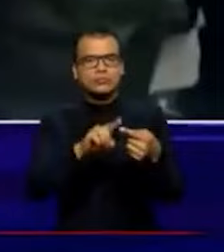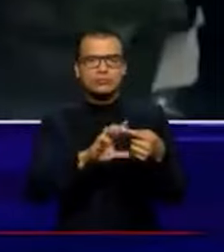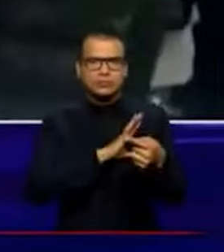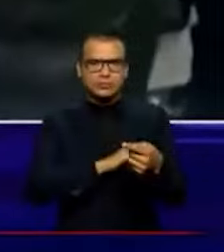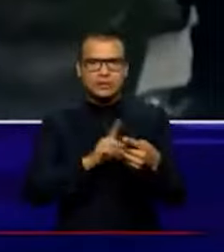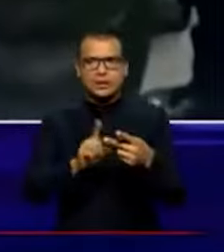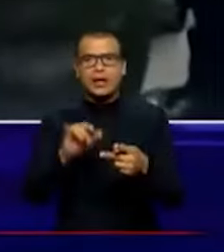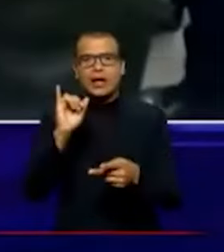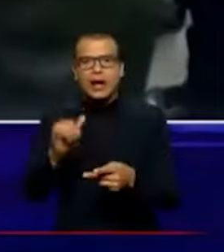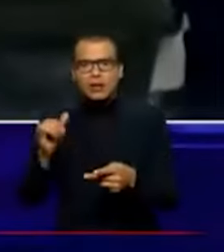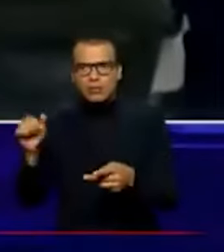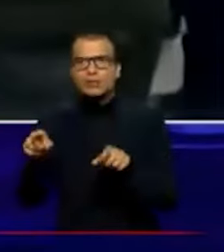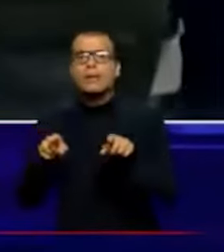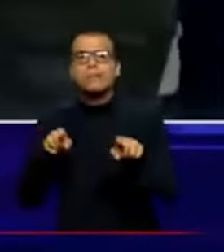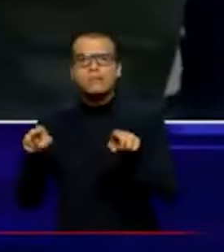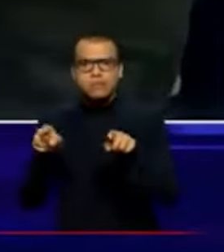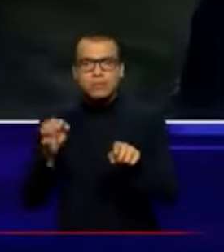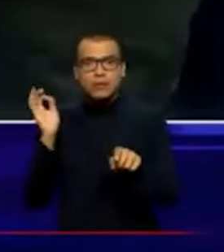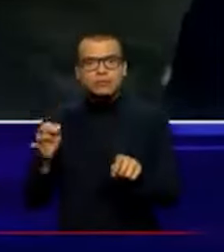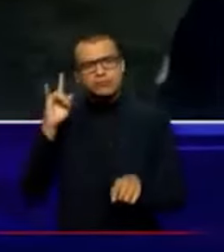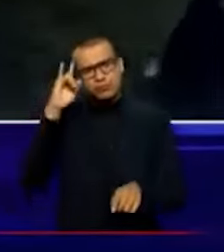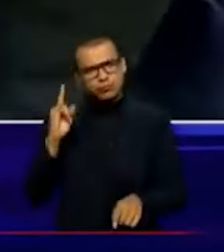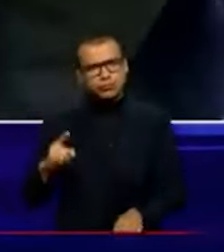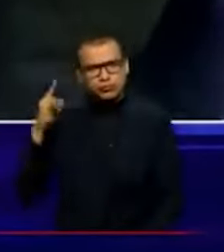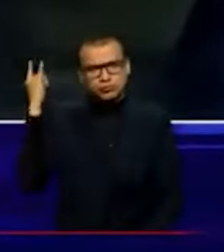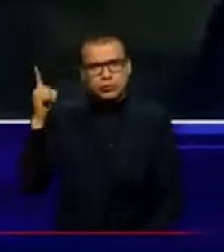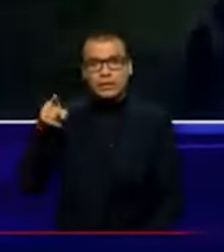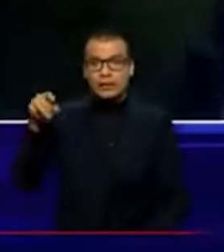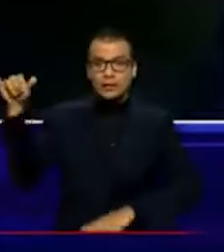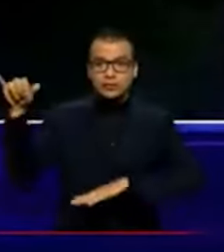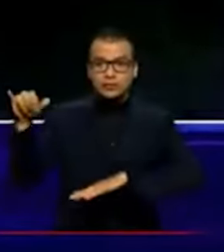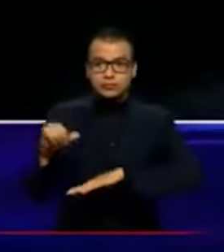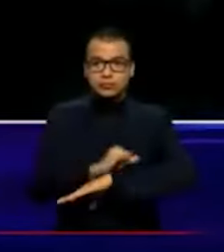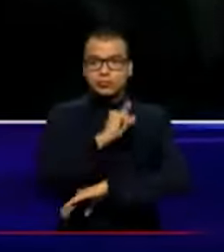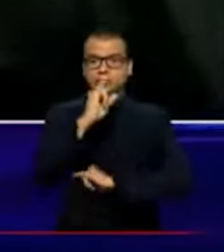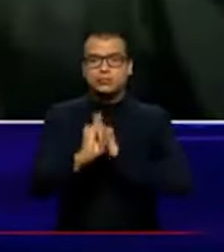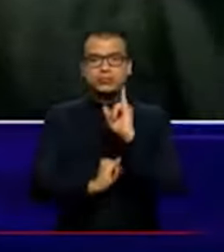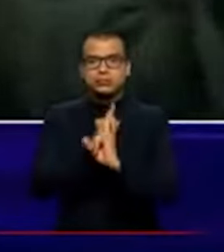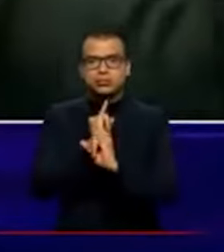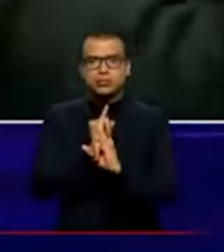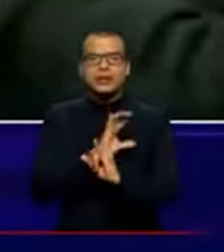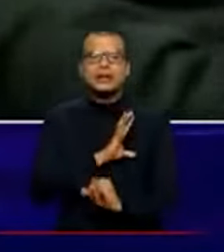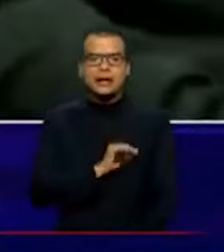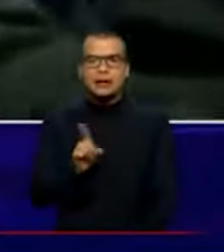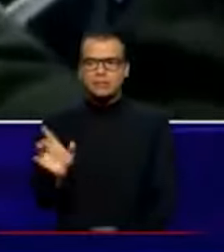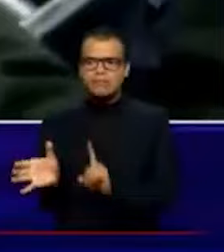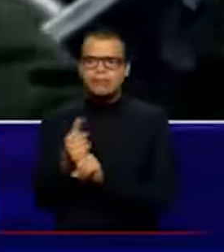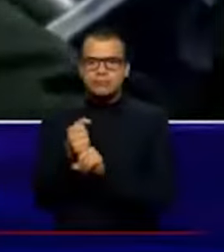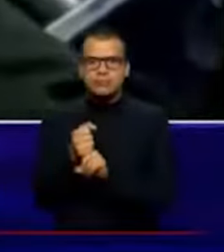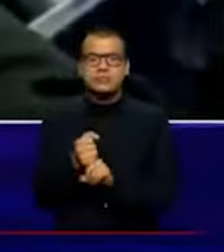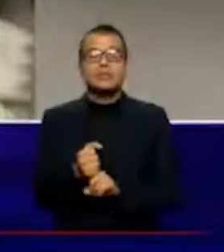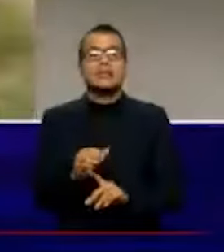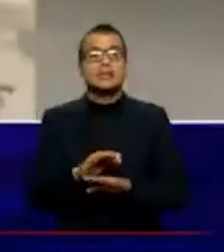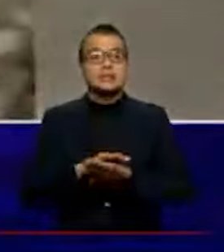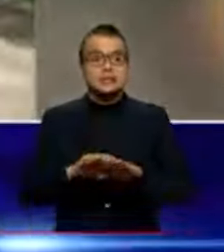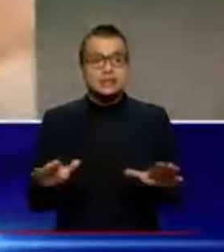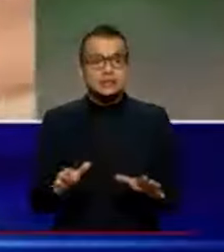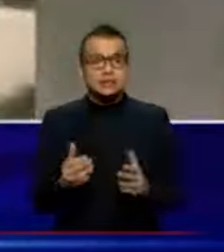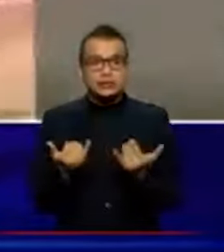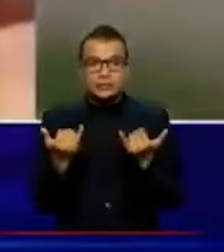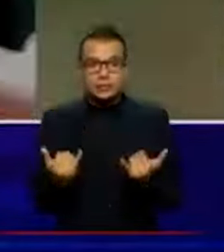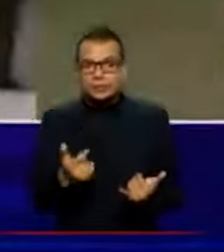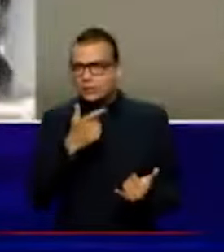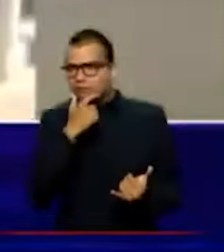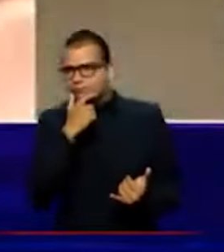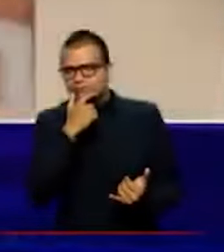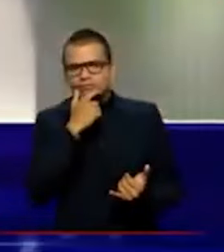y Jamundí. Fue detectado en el Aeropuerto Internacional Alfonso Bonilla Aragón y desde allí inició un sigiloso plan